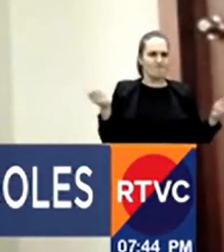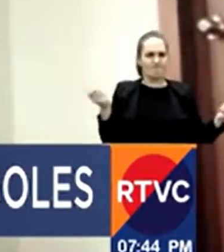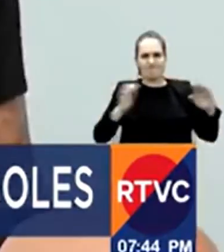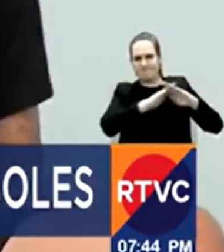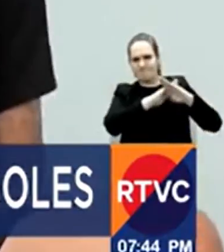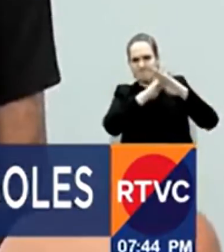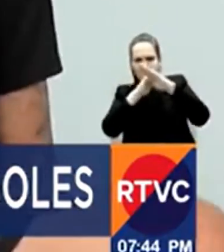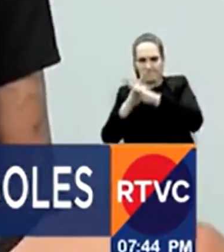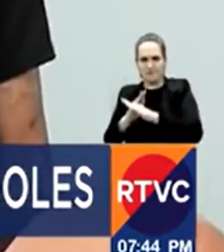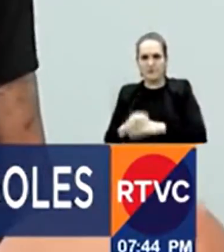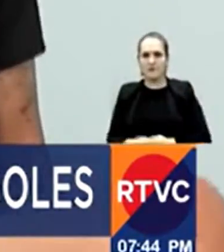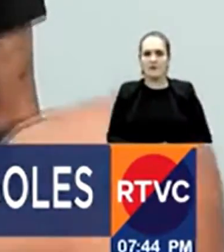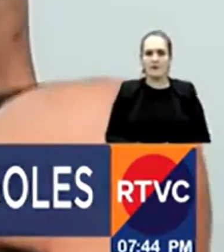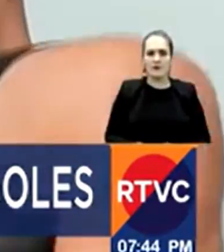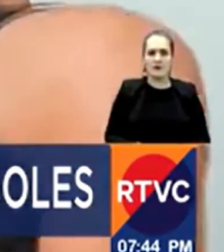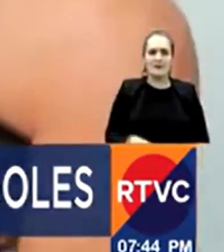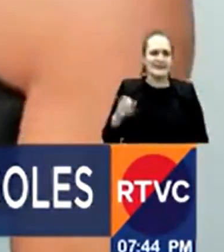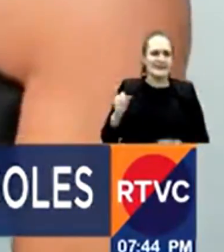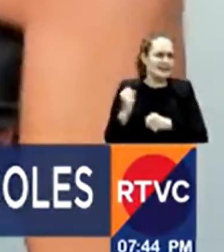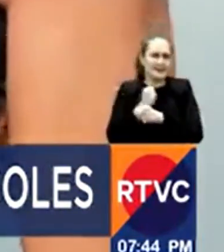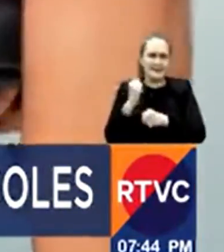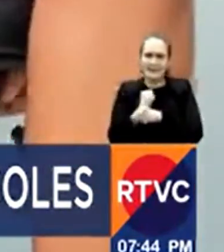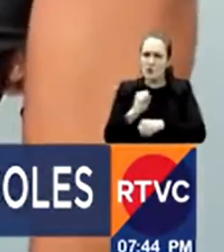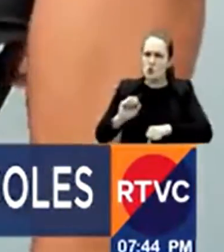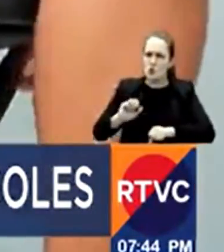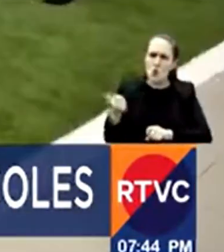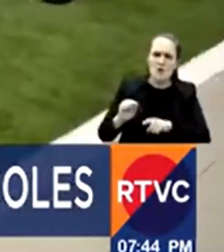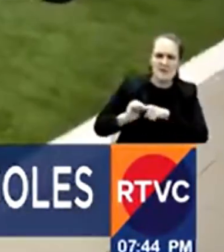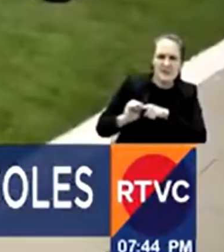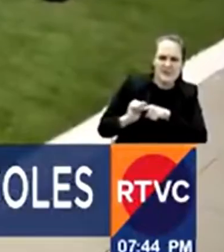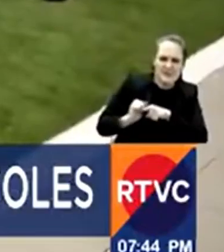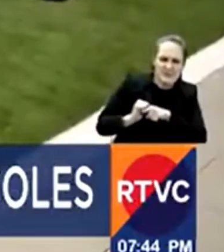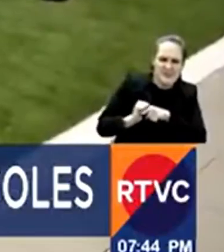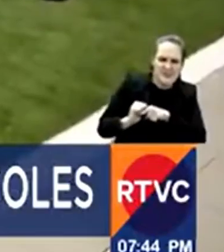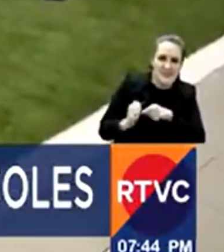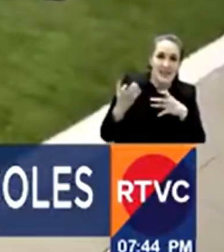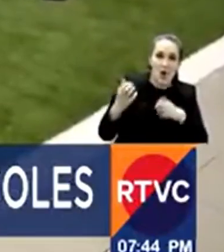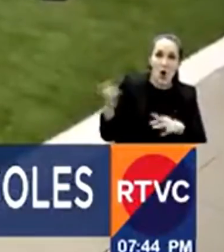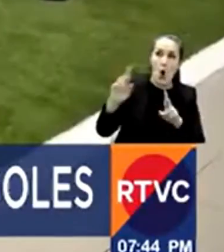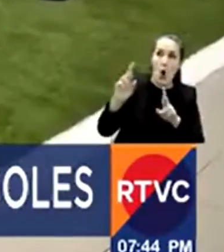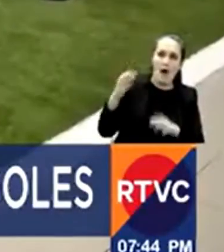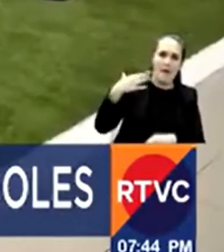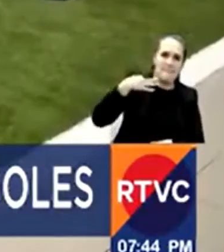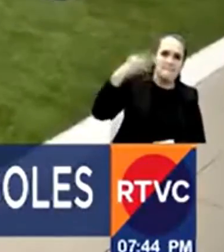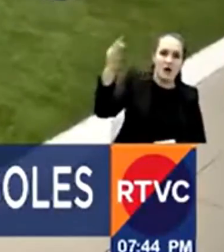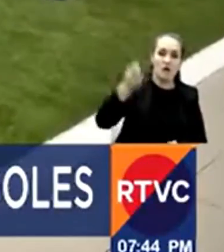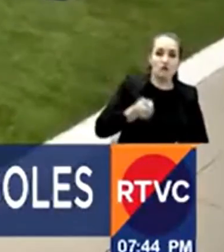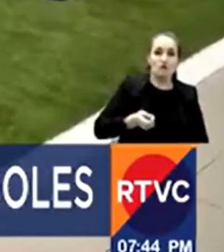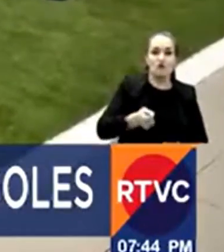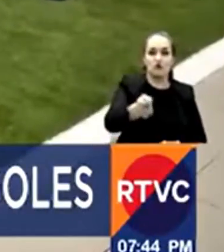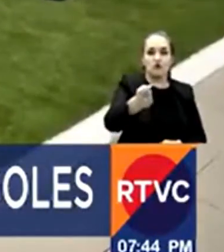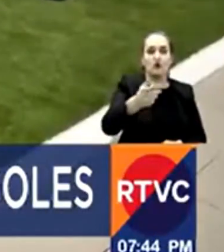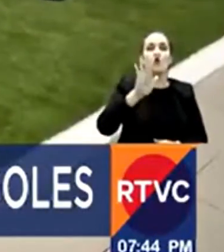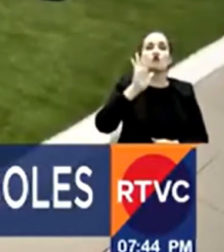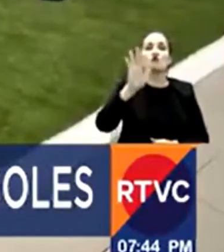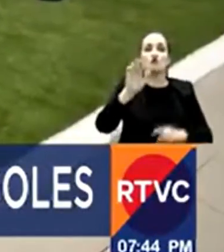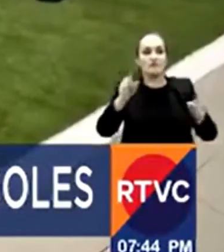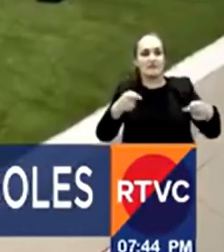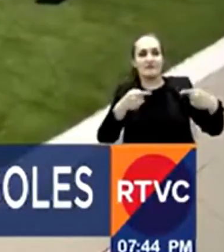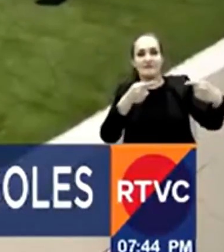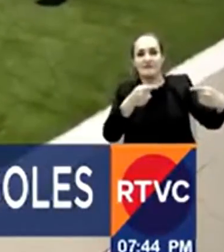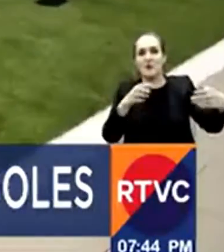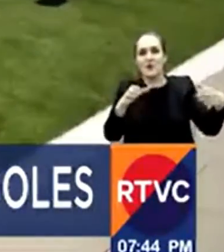el profe. Montero sigue trabajando y exigiéndose porque espera que Reinaldo Rueda lo vuelva a tener en cuenta para la fecha eliminatoria con la